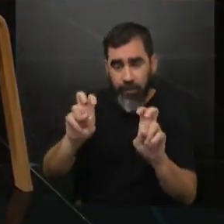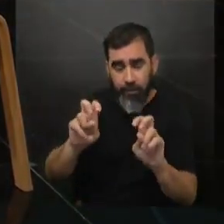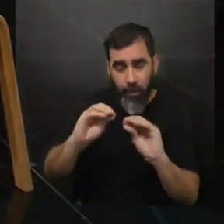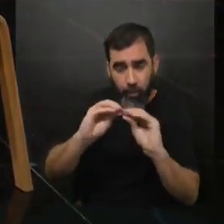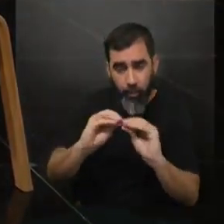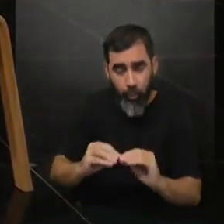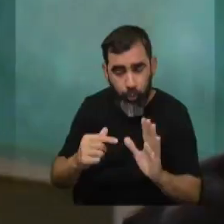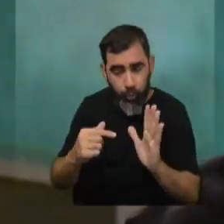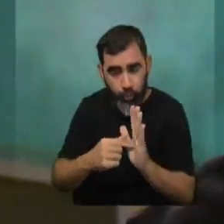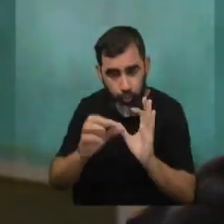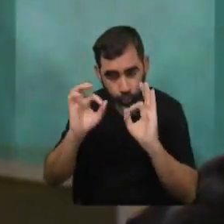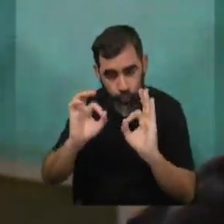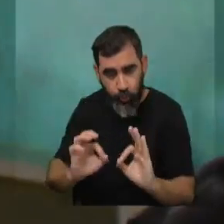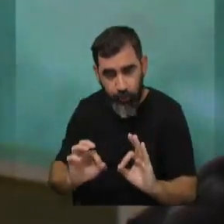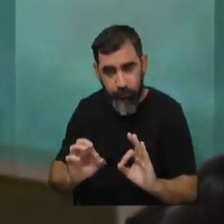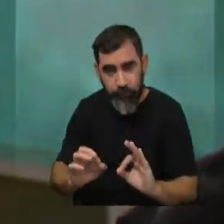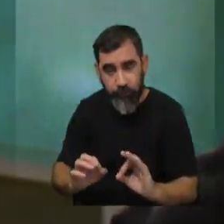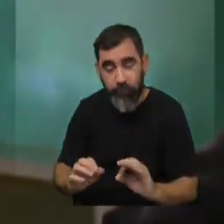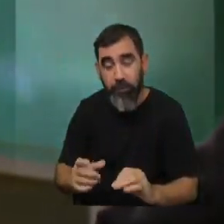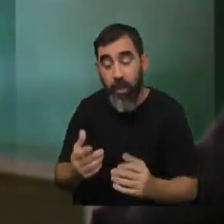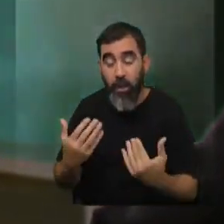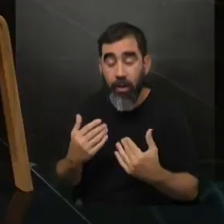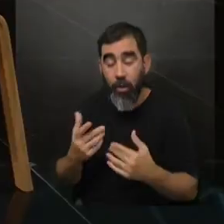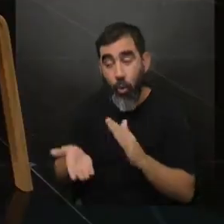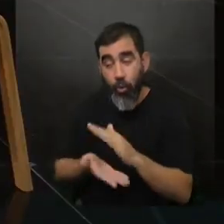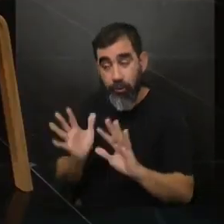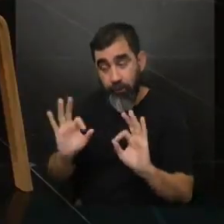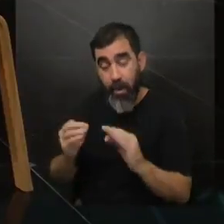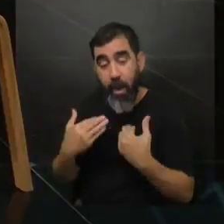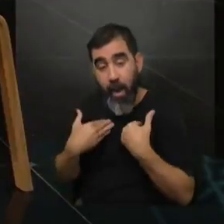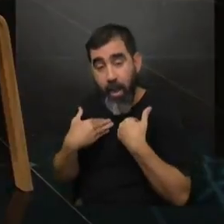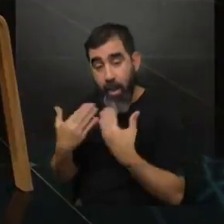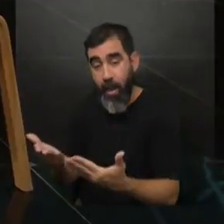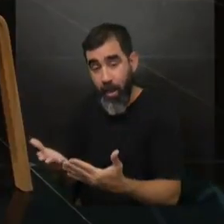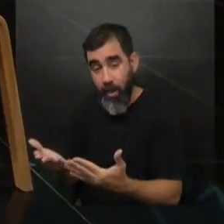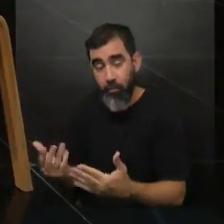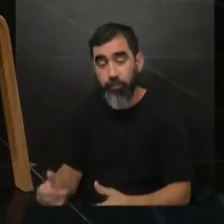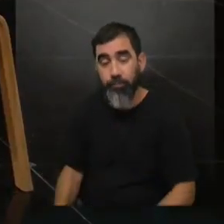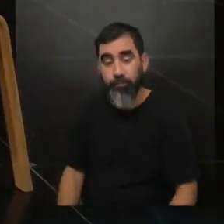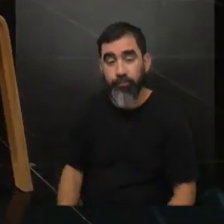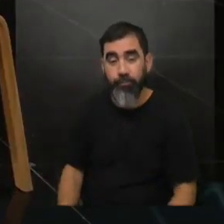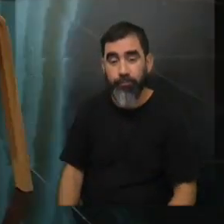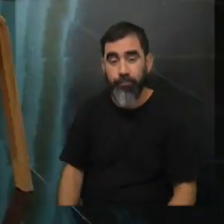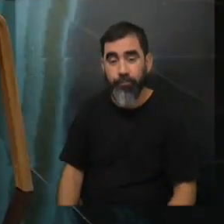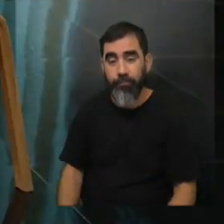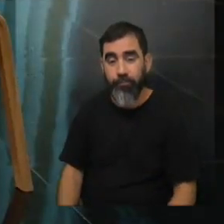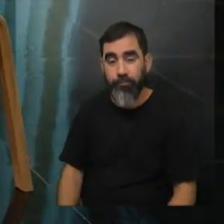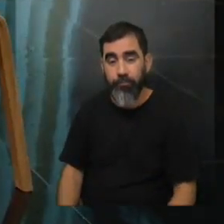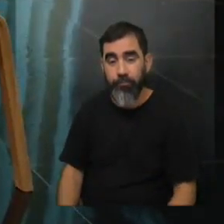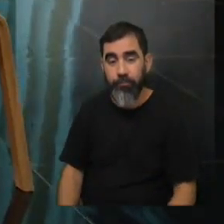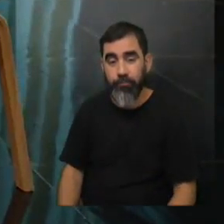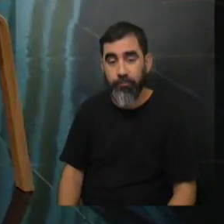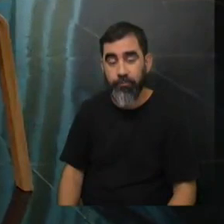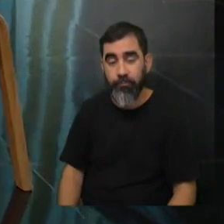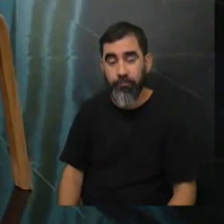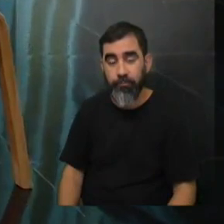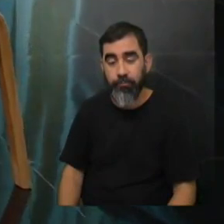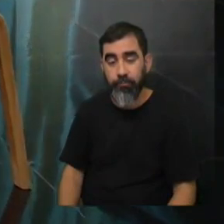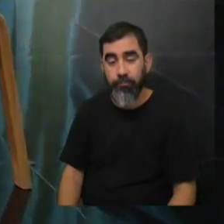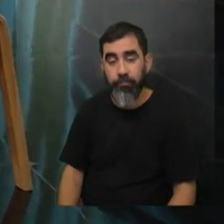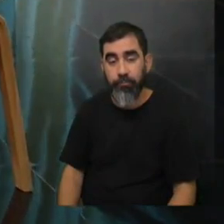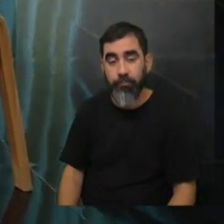matemáticas, mostrar qué es lo que trabajan. Mientras tanto, no quiero que se vayan sin el presente de Ística obsequios